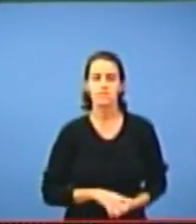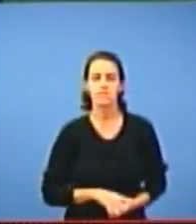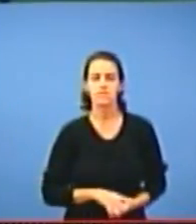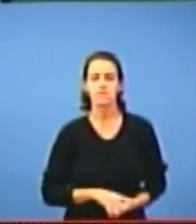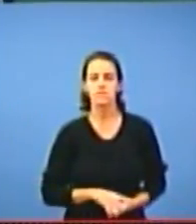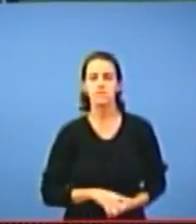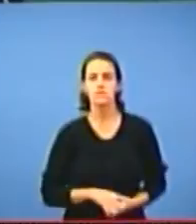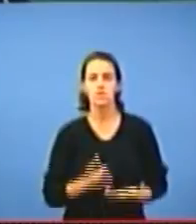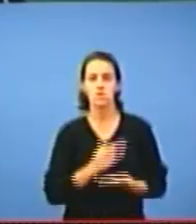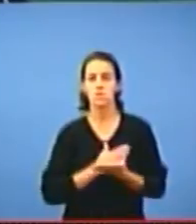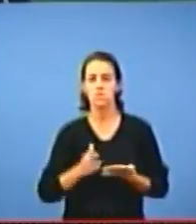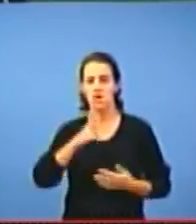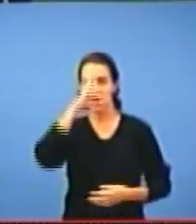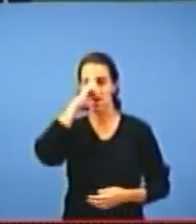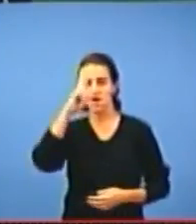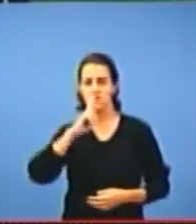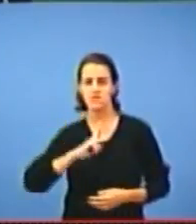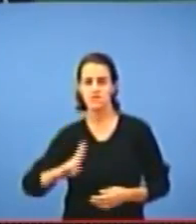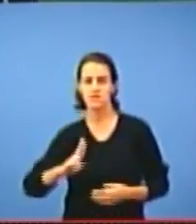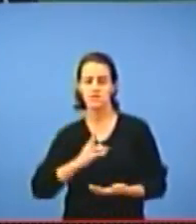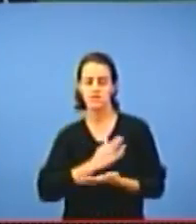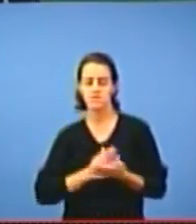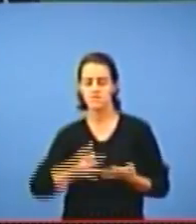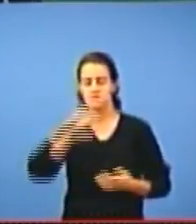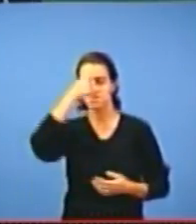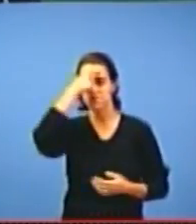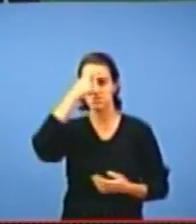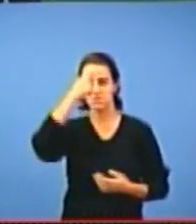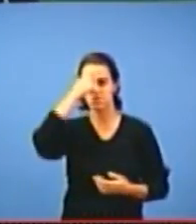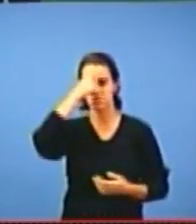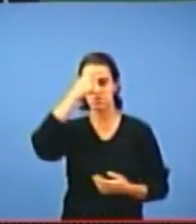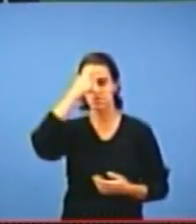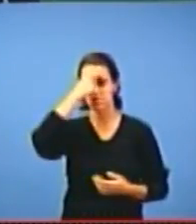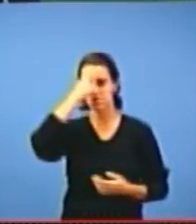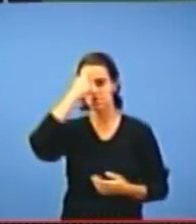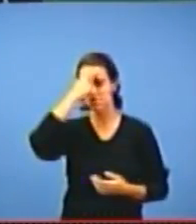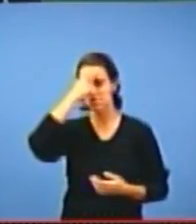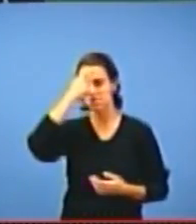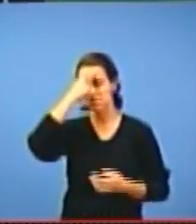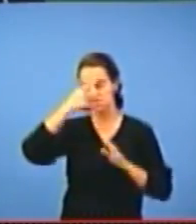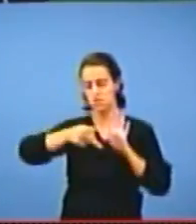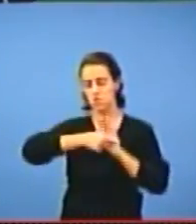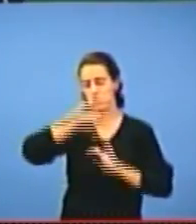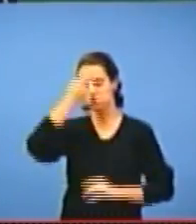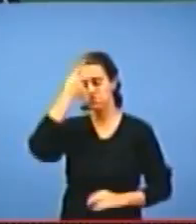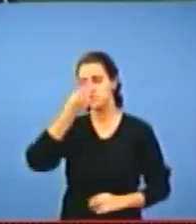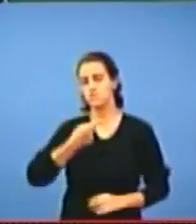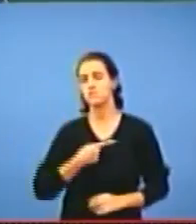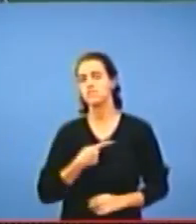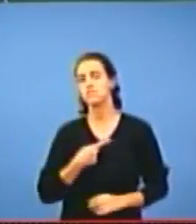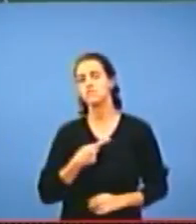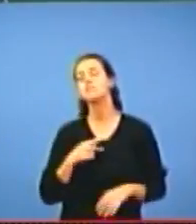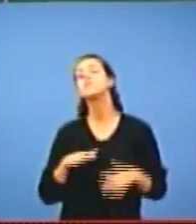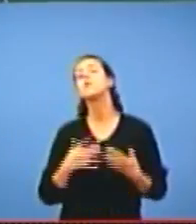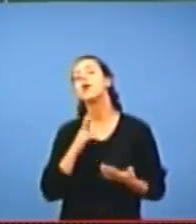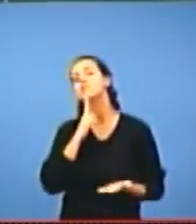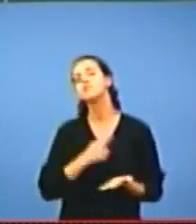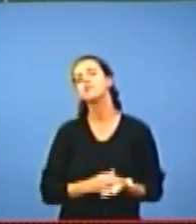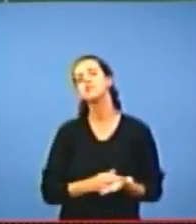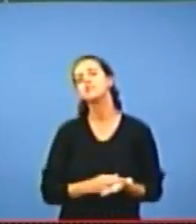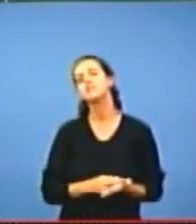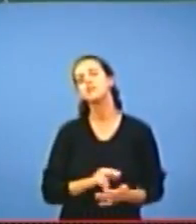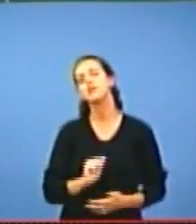aquí. Entraste en la razón. Despreciaste la revelación. Despreciaste la profecía. ¿Cuál es el resultado?